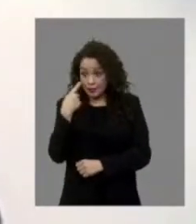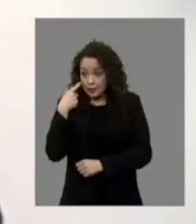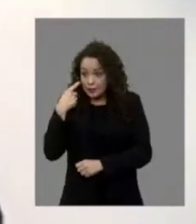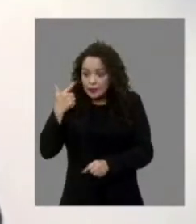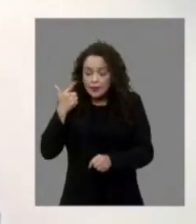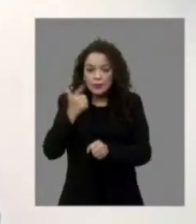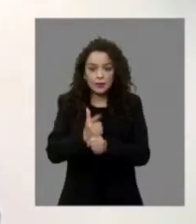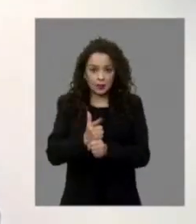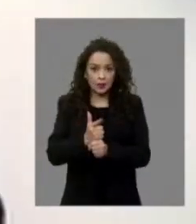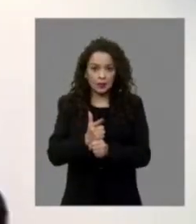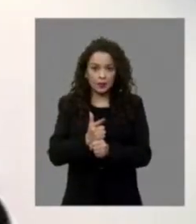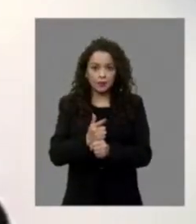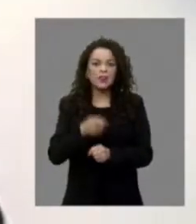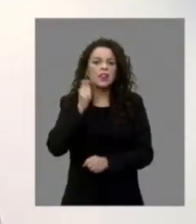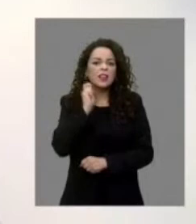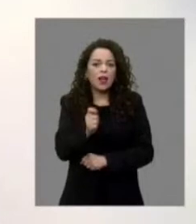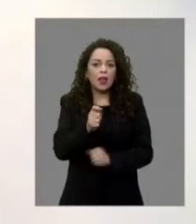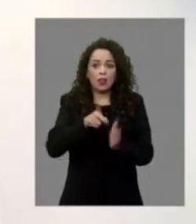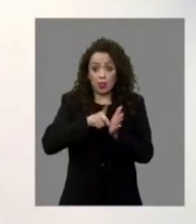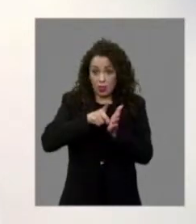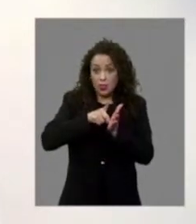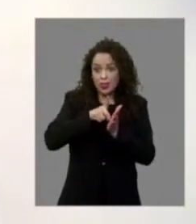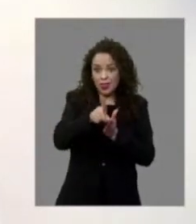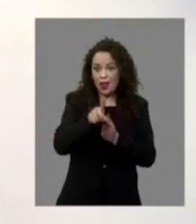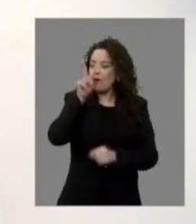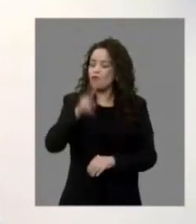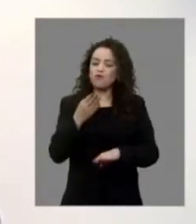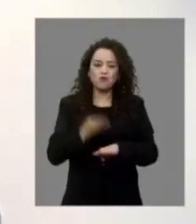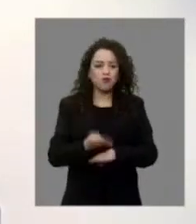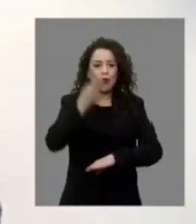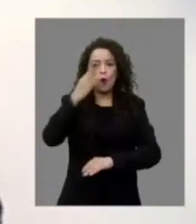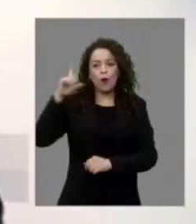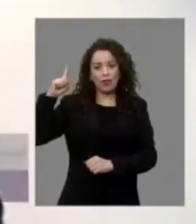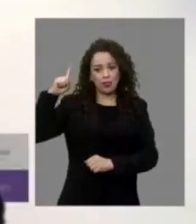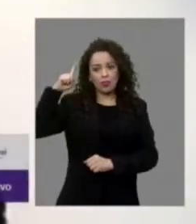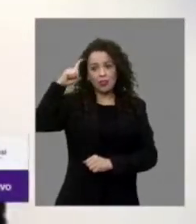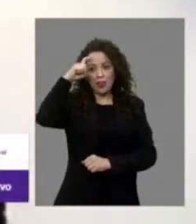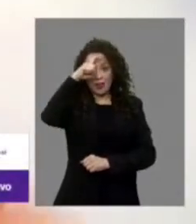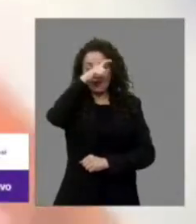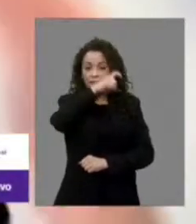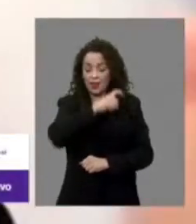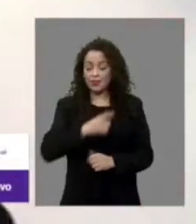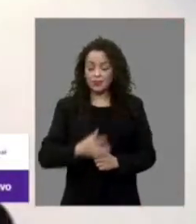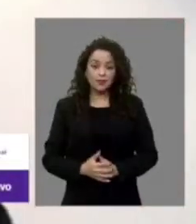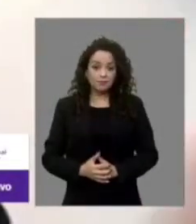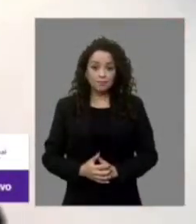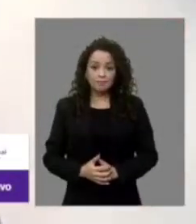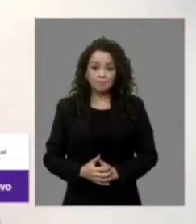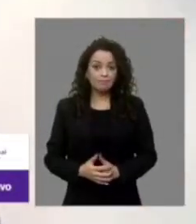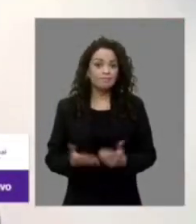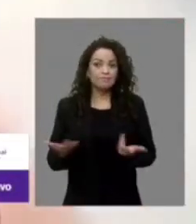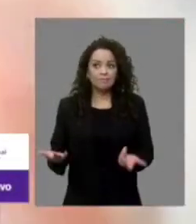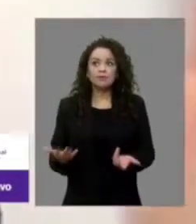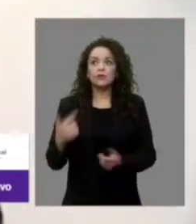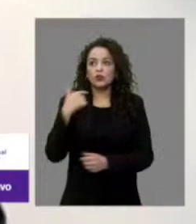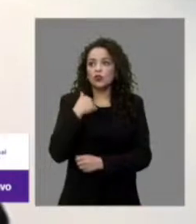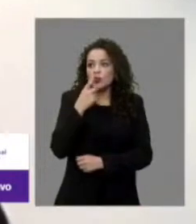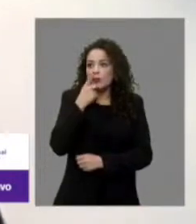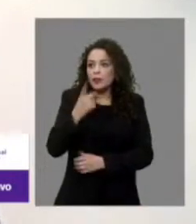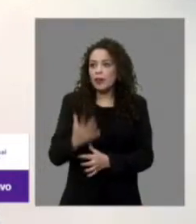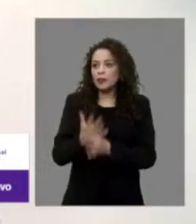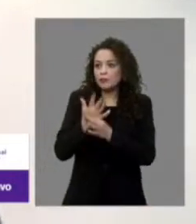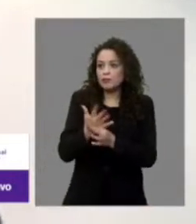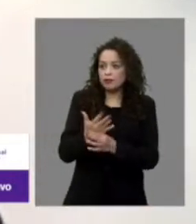son derechos complejos, ¿sí?, que a lo que me refería yo